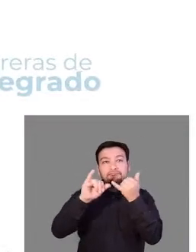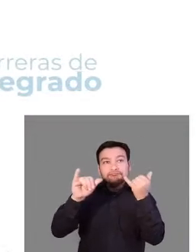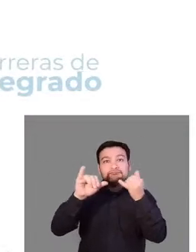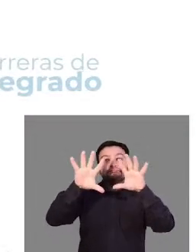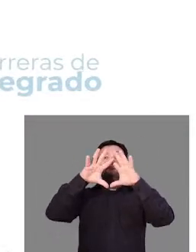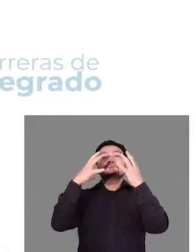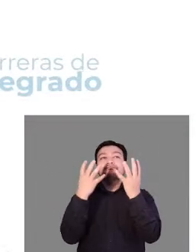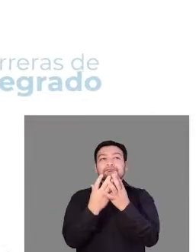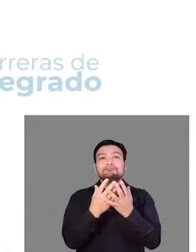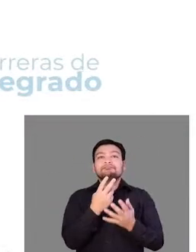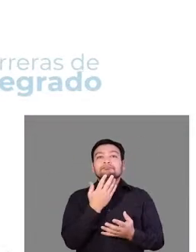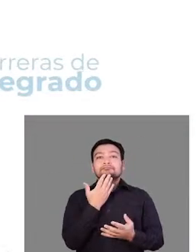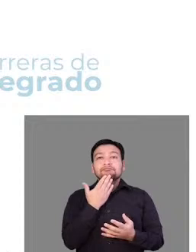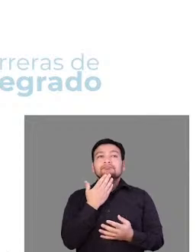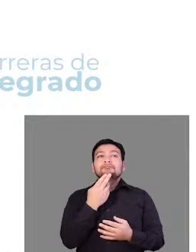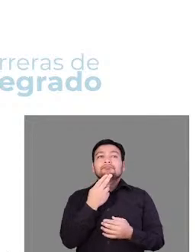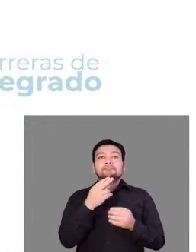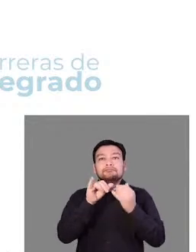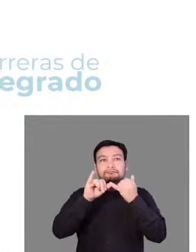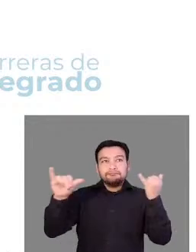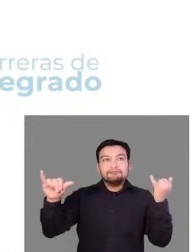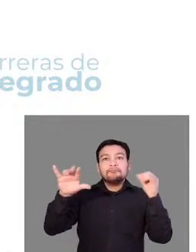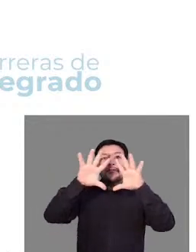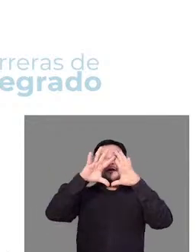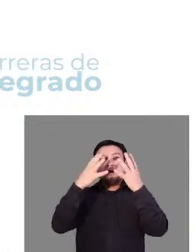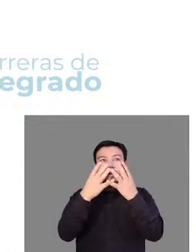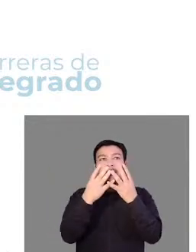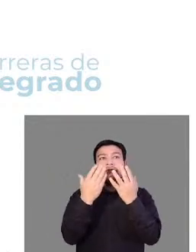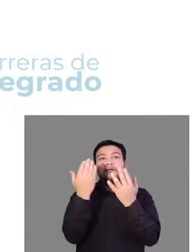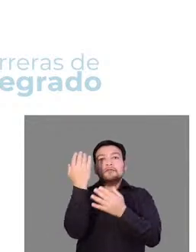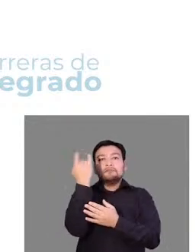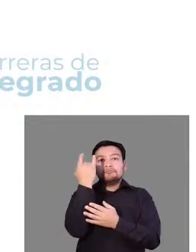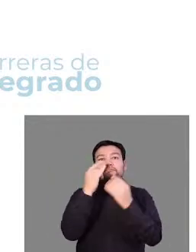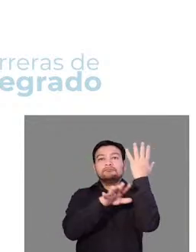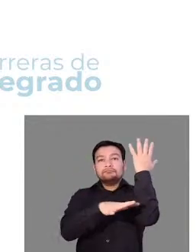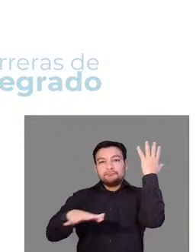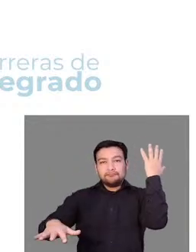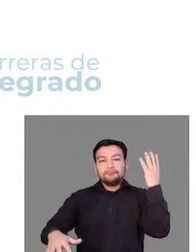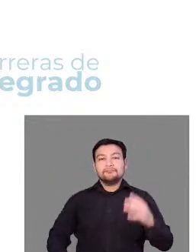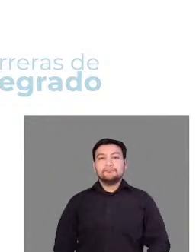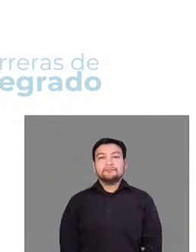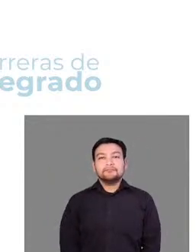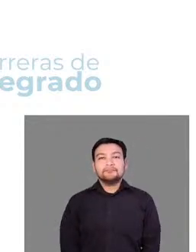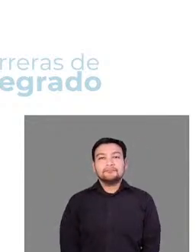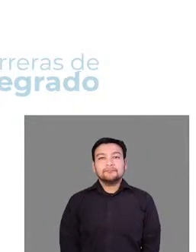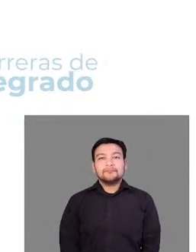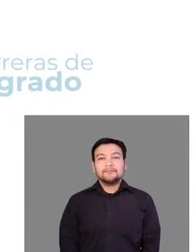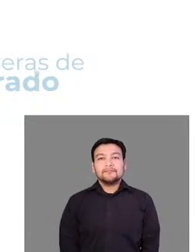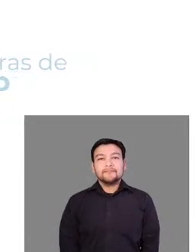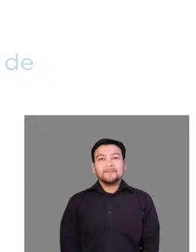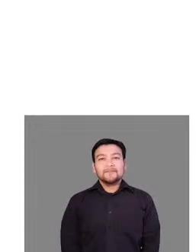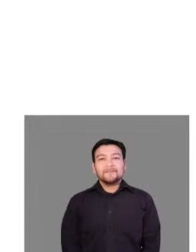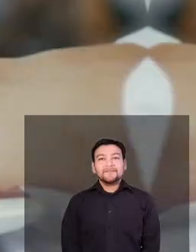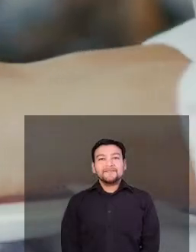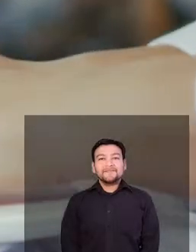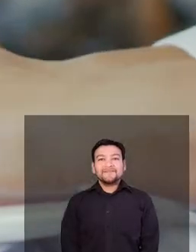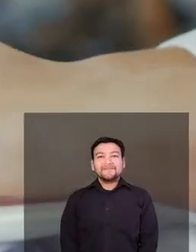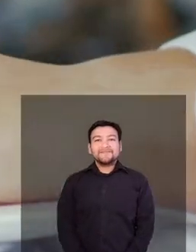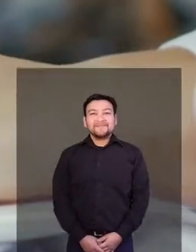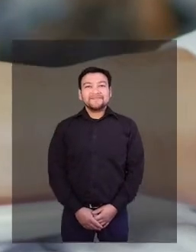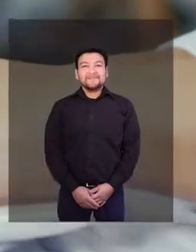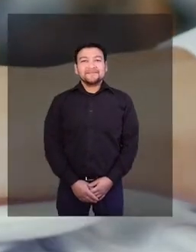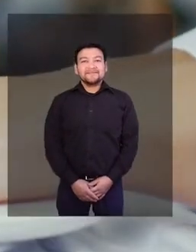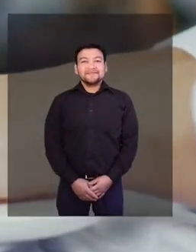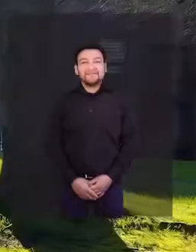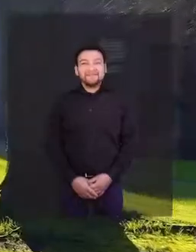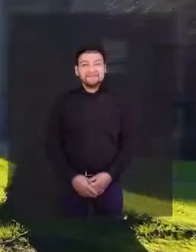centros, 17 carreras de pregrado, un programa de doctorado, una variada oferta de magísteres y diplomados.